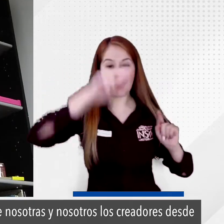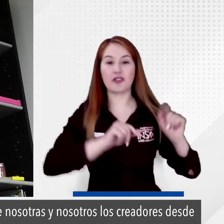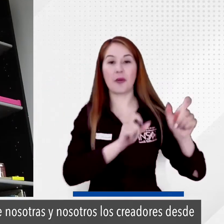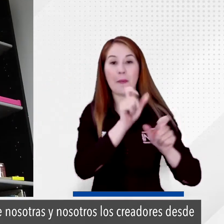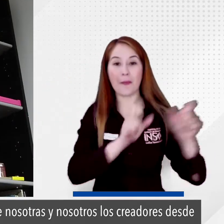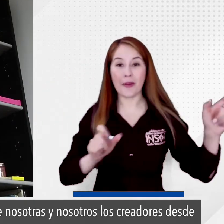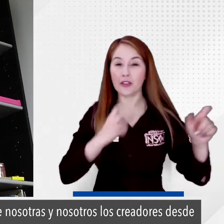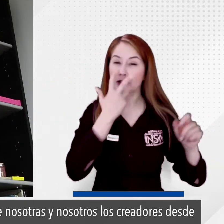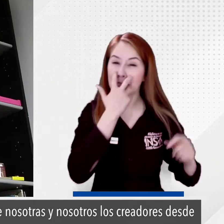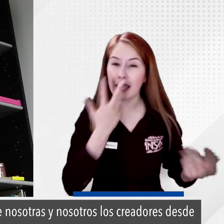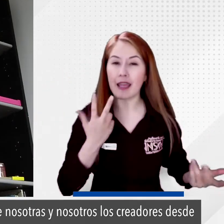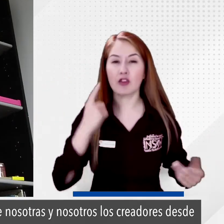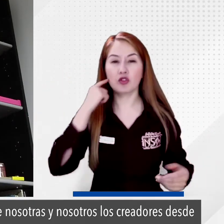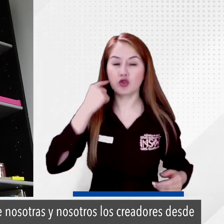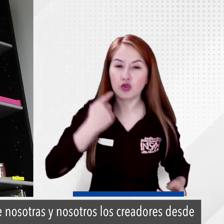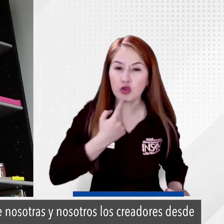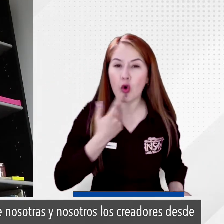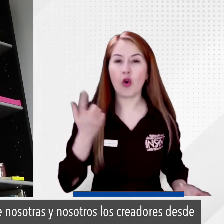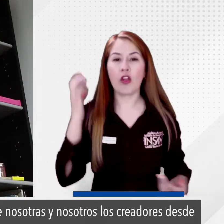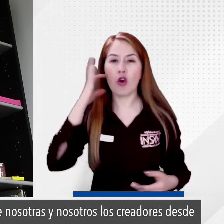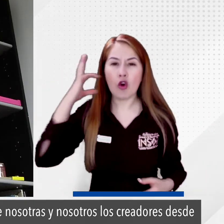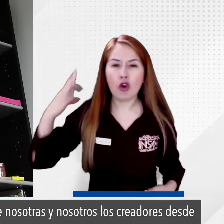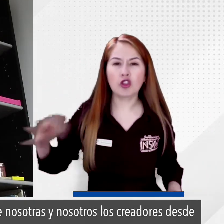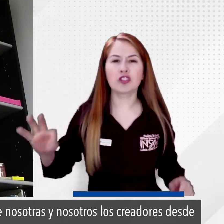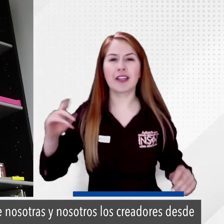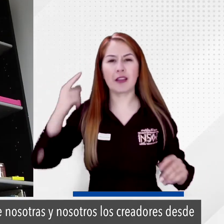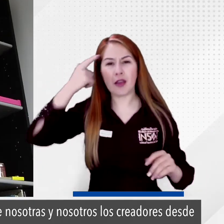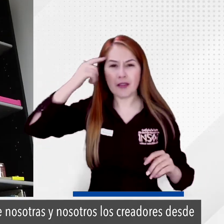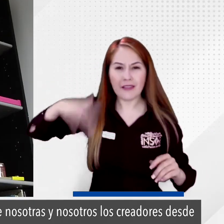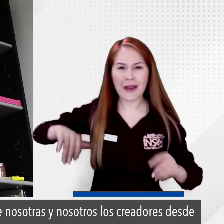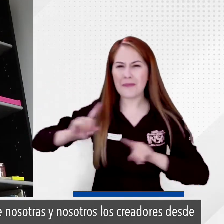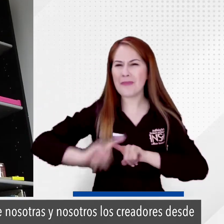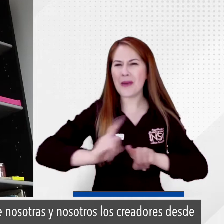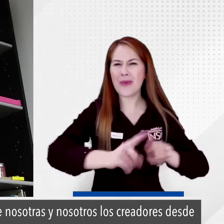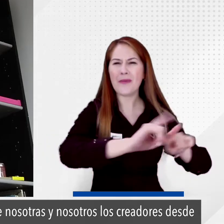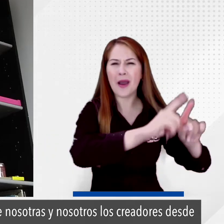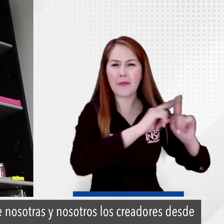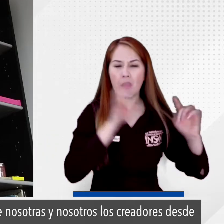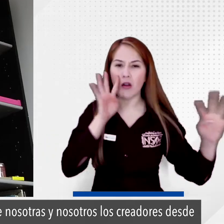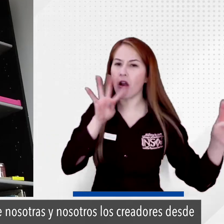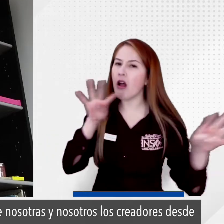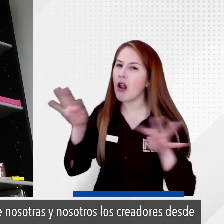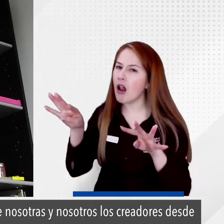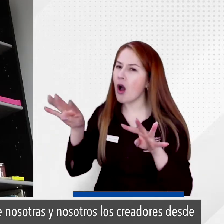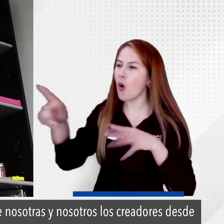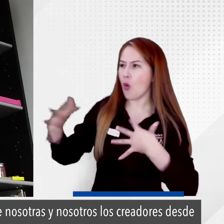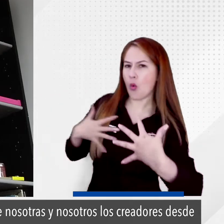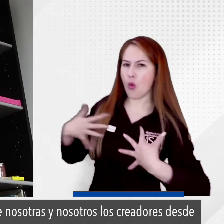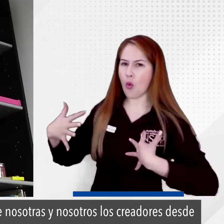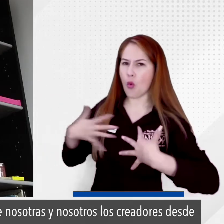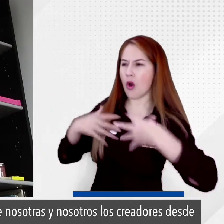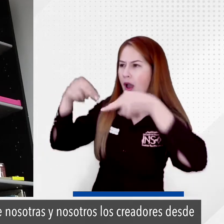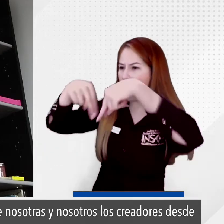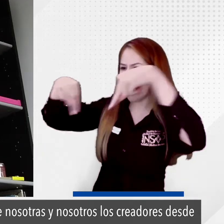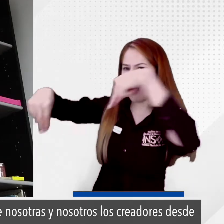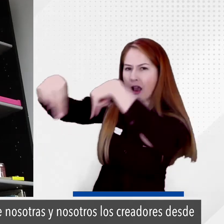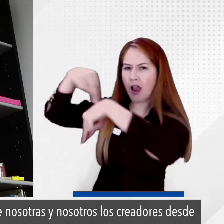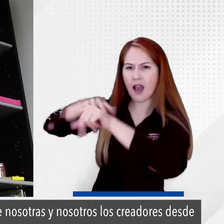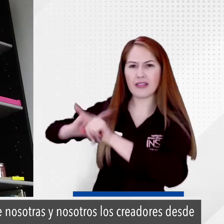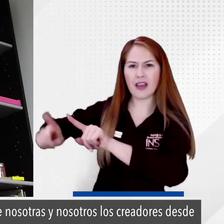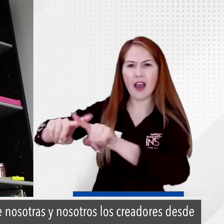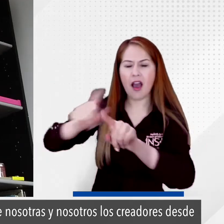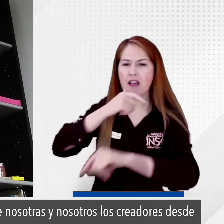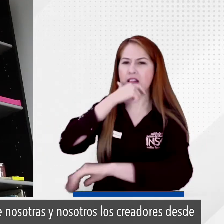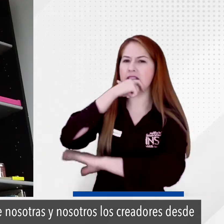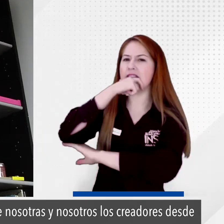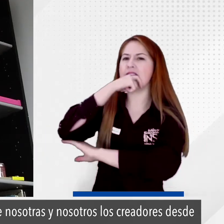específicos. Nos parece muy interesante también entender que nosotras y nosotros los creadores desde